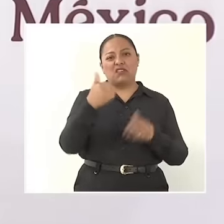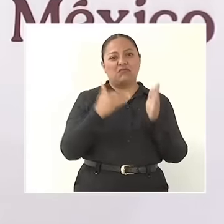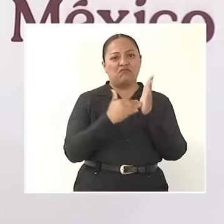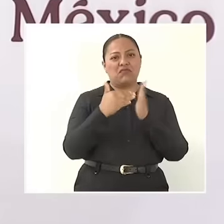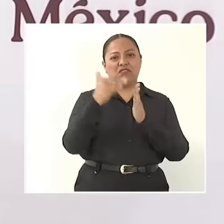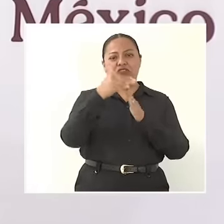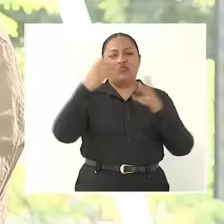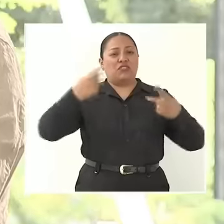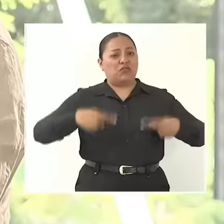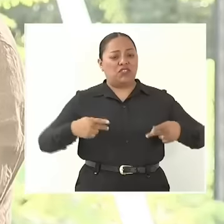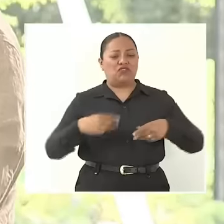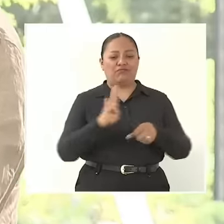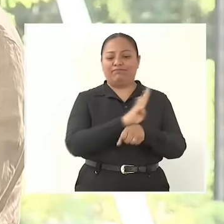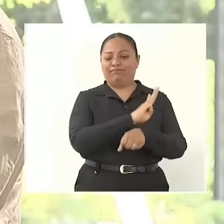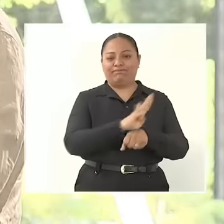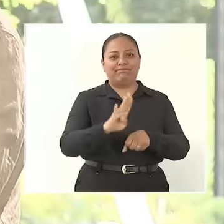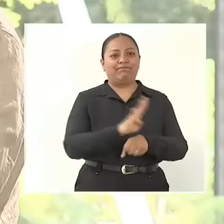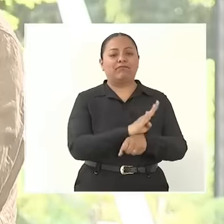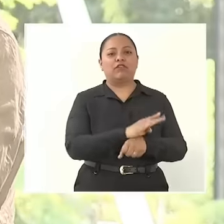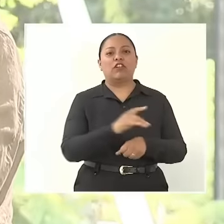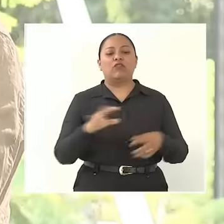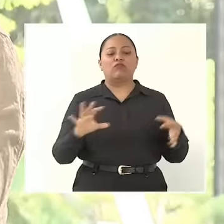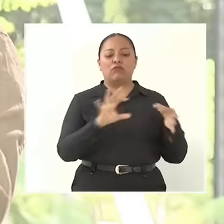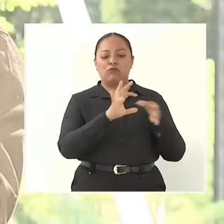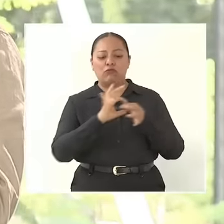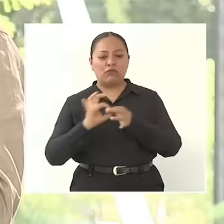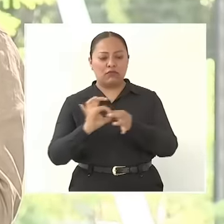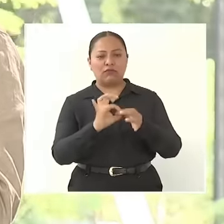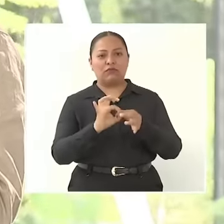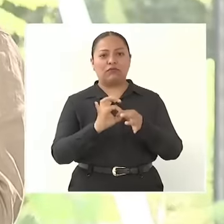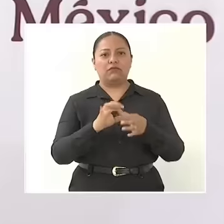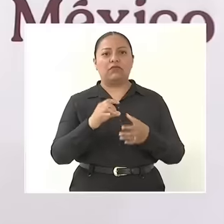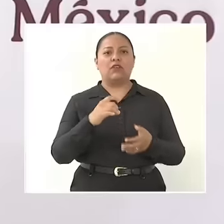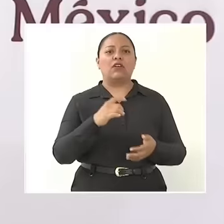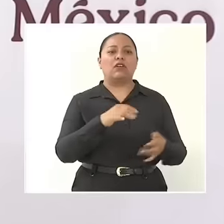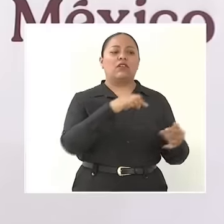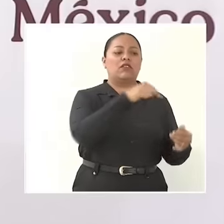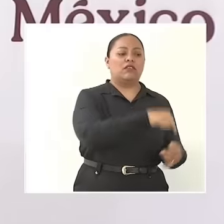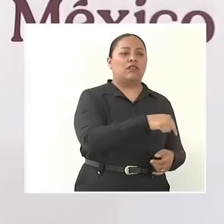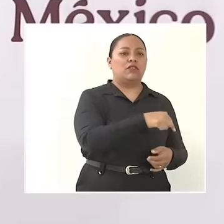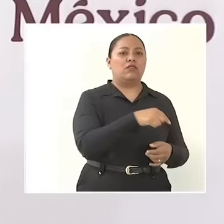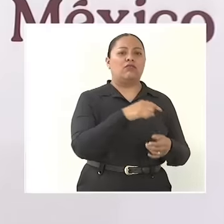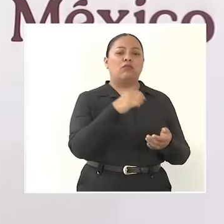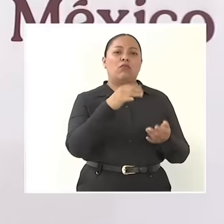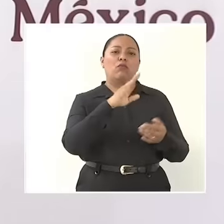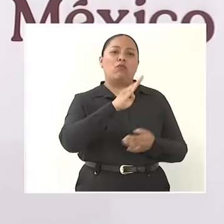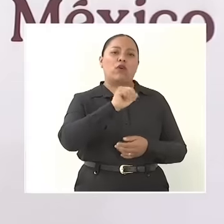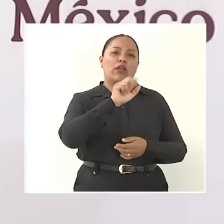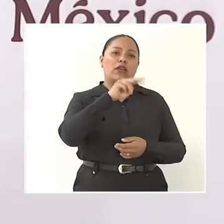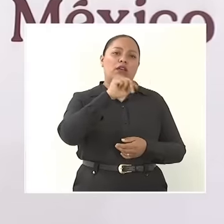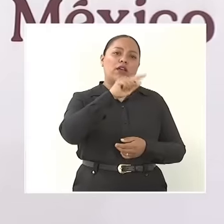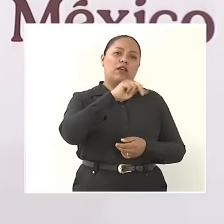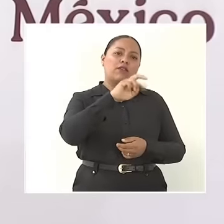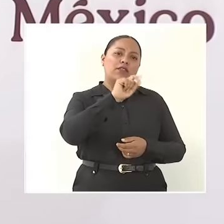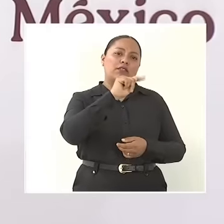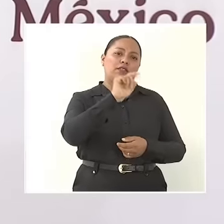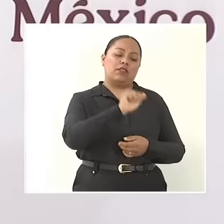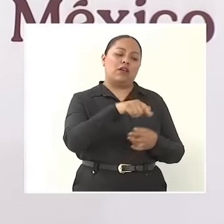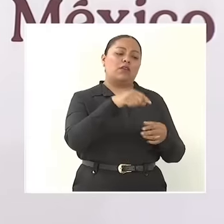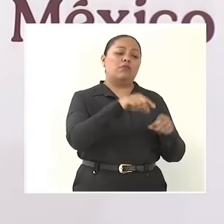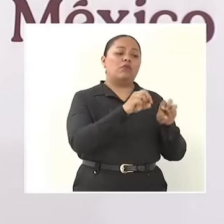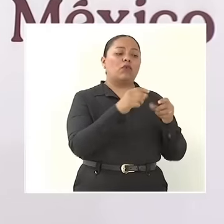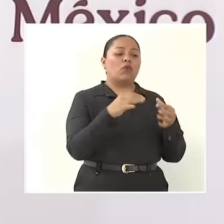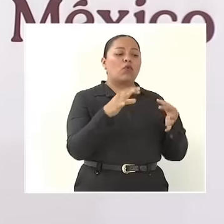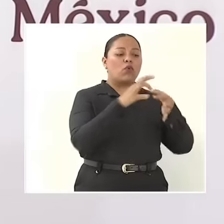Y la conexión intermodal se dará en la terminal Buenavista con la línea B del metro, las líneas 1, 3 y 4 de